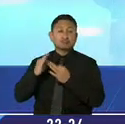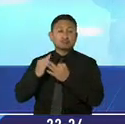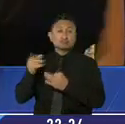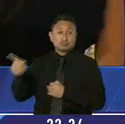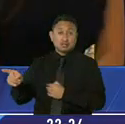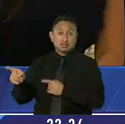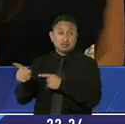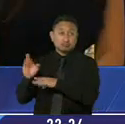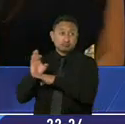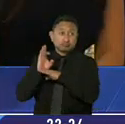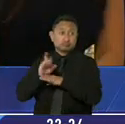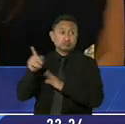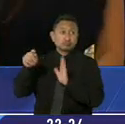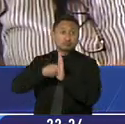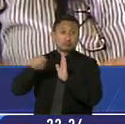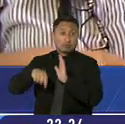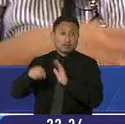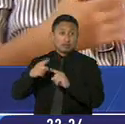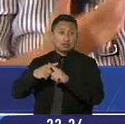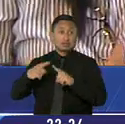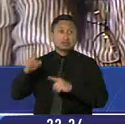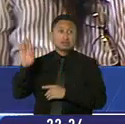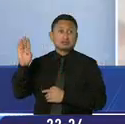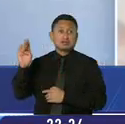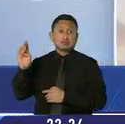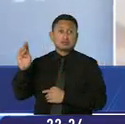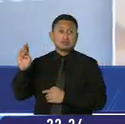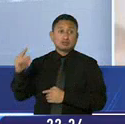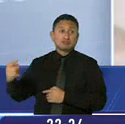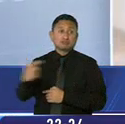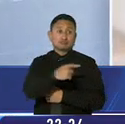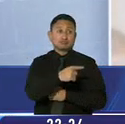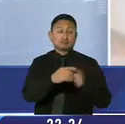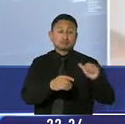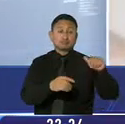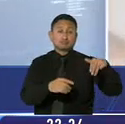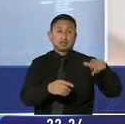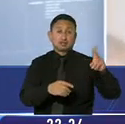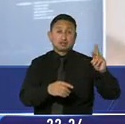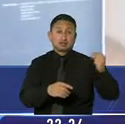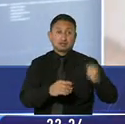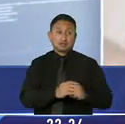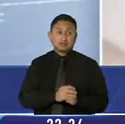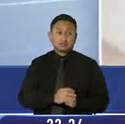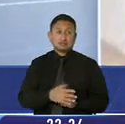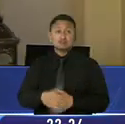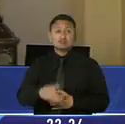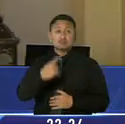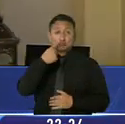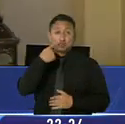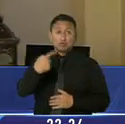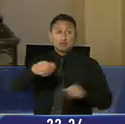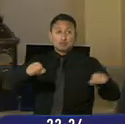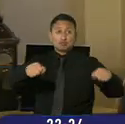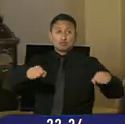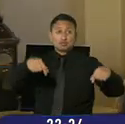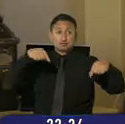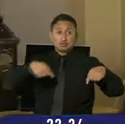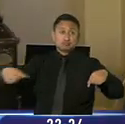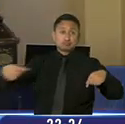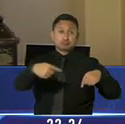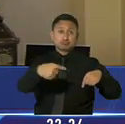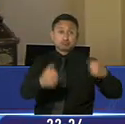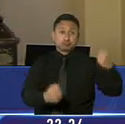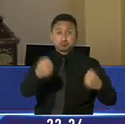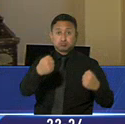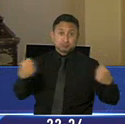de su abogado y de la ex esposa del fallecido, Andrés de la Torre. Un conductor en una motocicleta se fue sobre el vehículo del profesor.